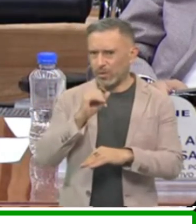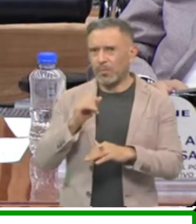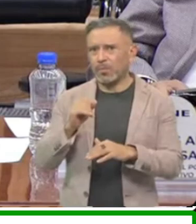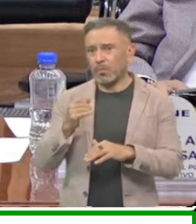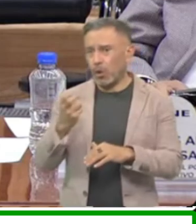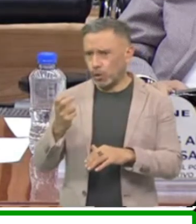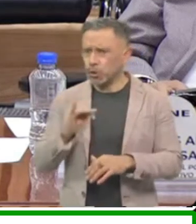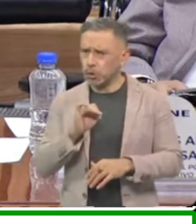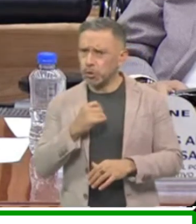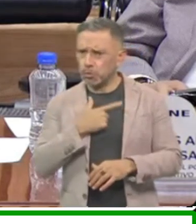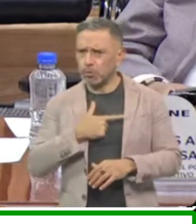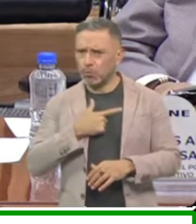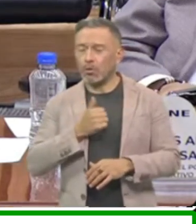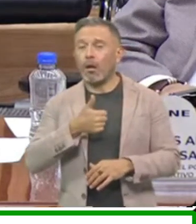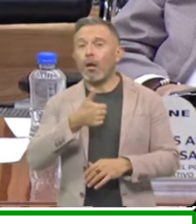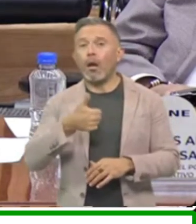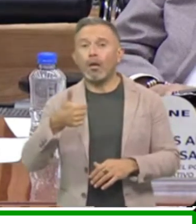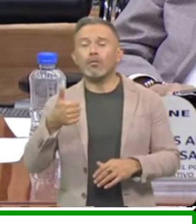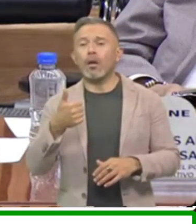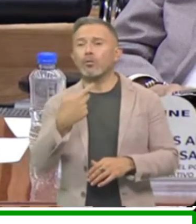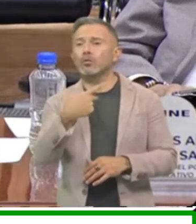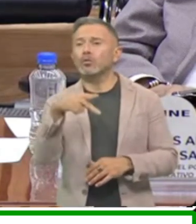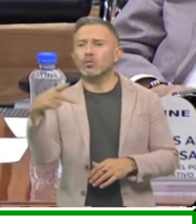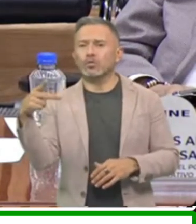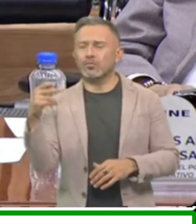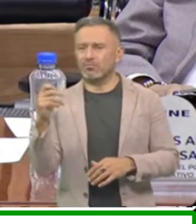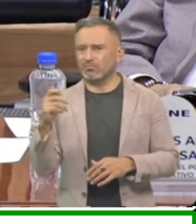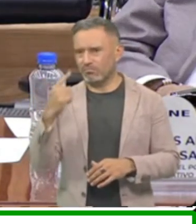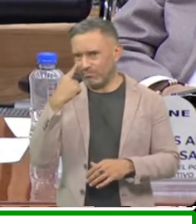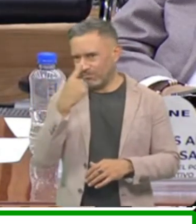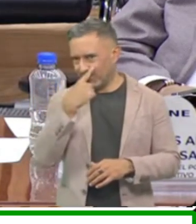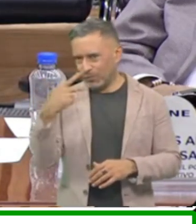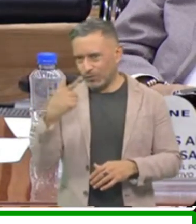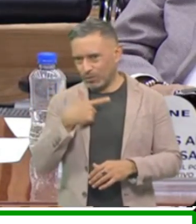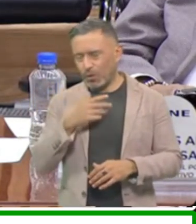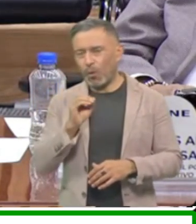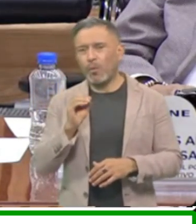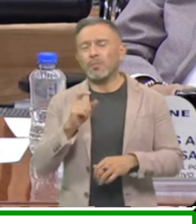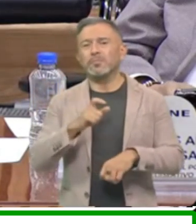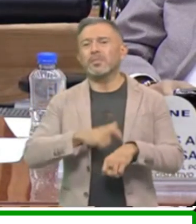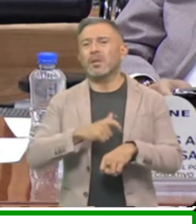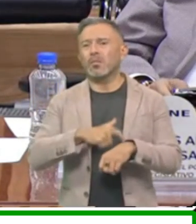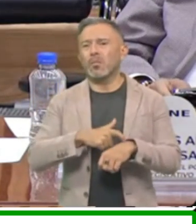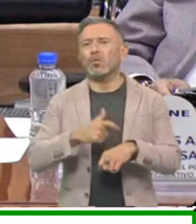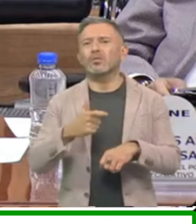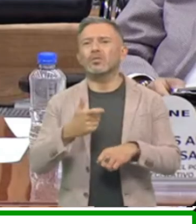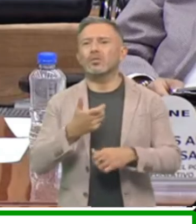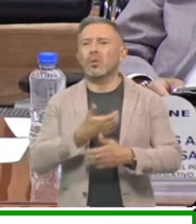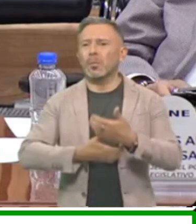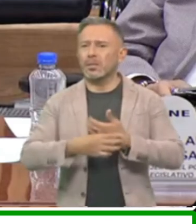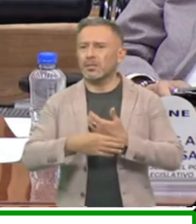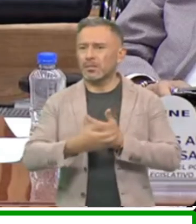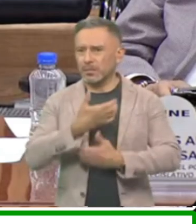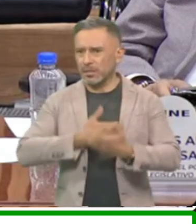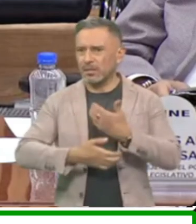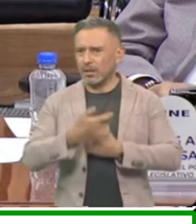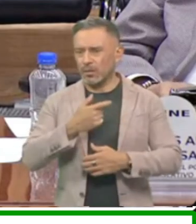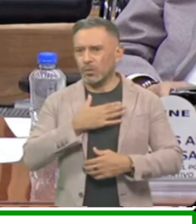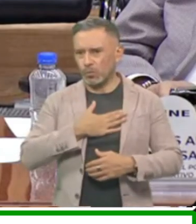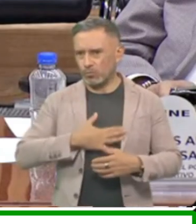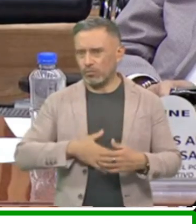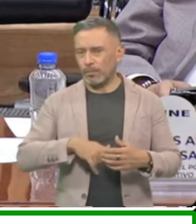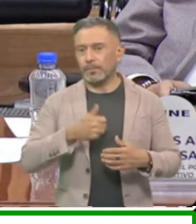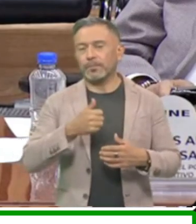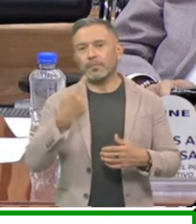les gusta que cada quien tenga las propias. O en la asignación de tiempos y espacios para la equidad a través de